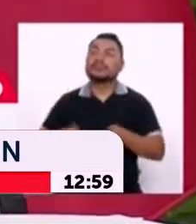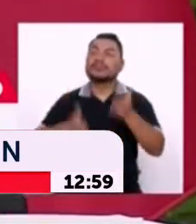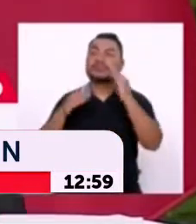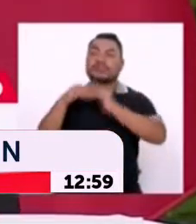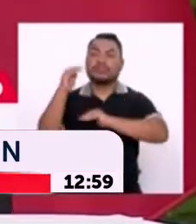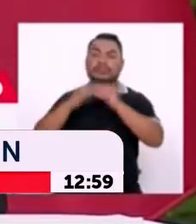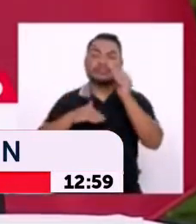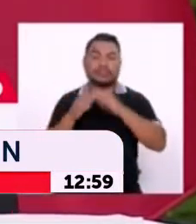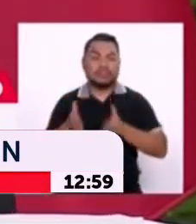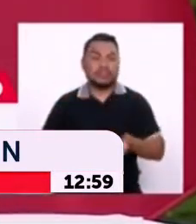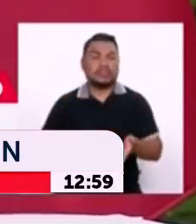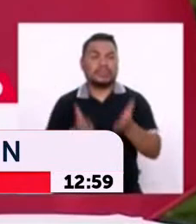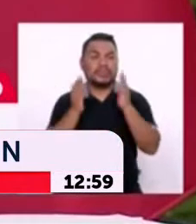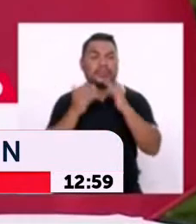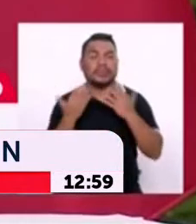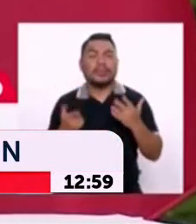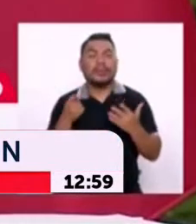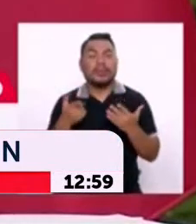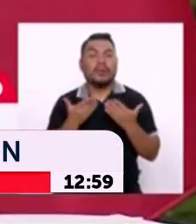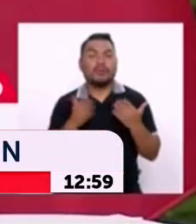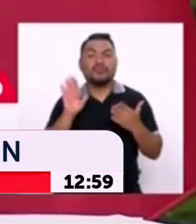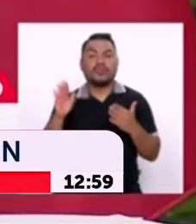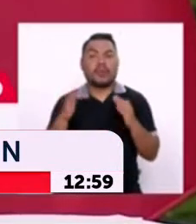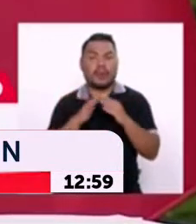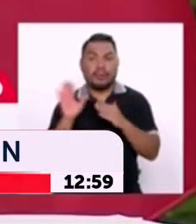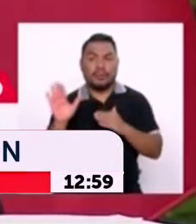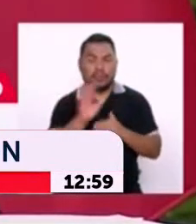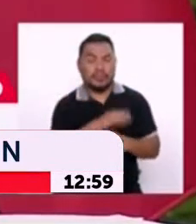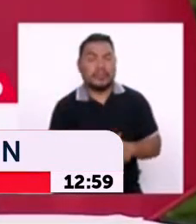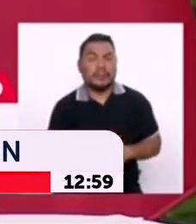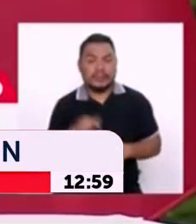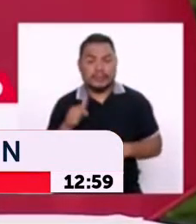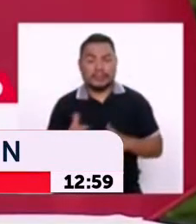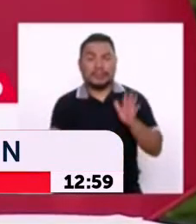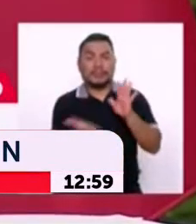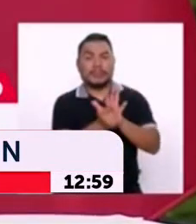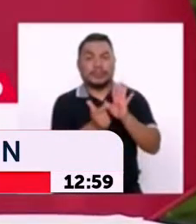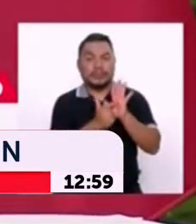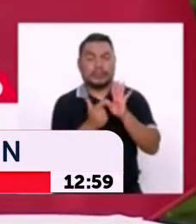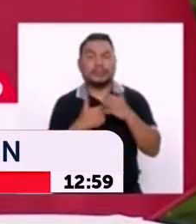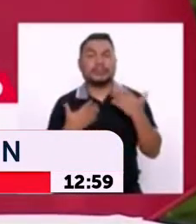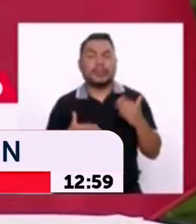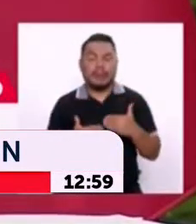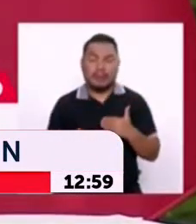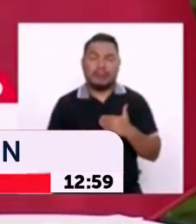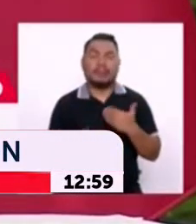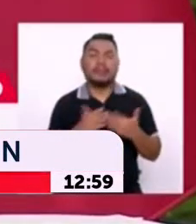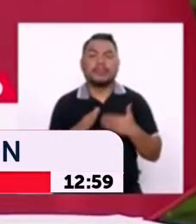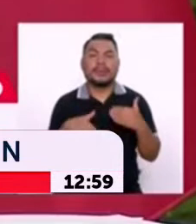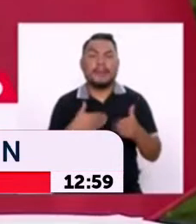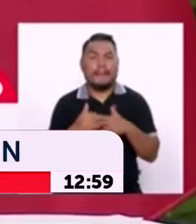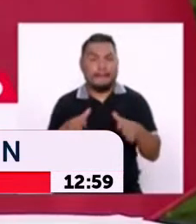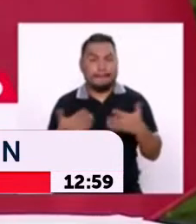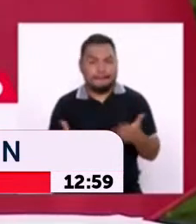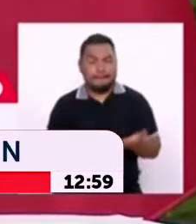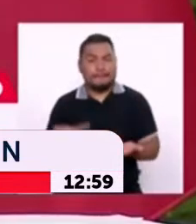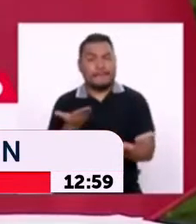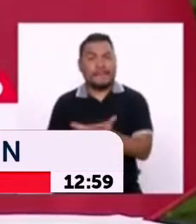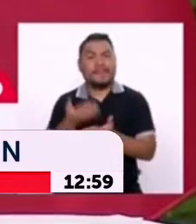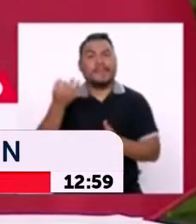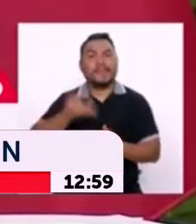en propiedad horizontal y sus inmuebles. Esta legislación supera largamente los vacíos